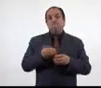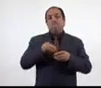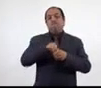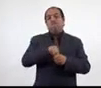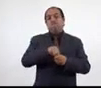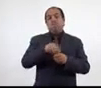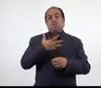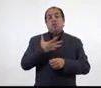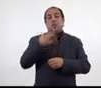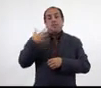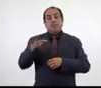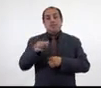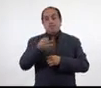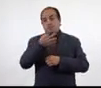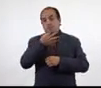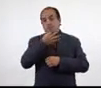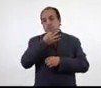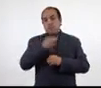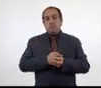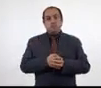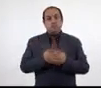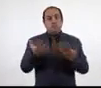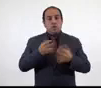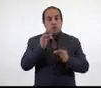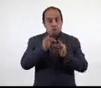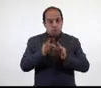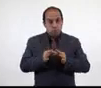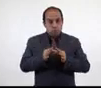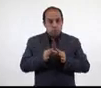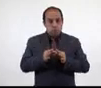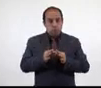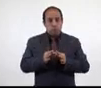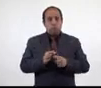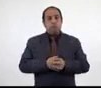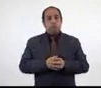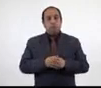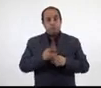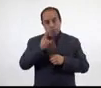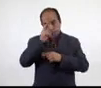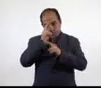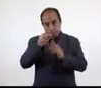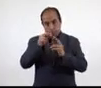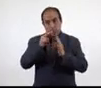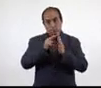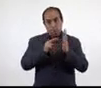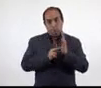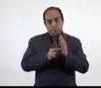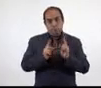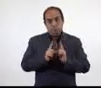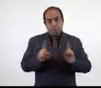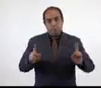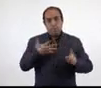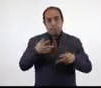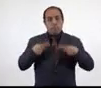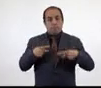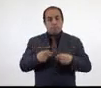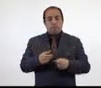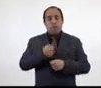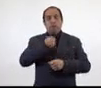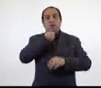minutos. Se hacen cumplir las medidas de sana distancia. Hay personas con megáfonos, hay